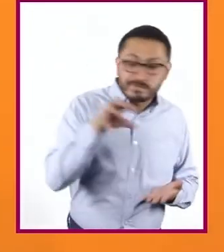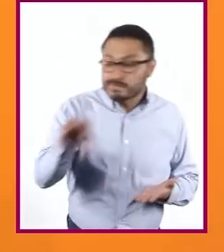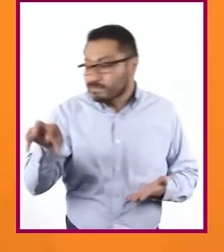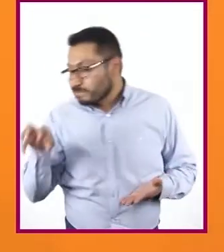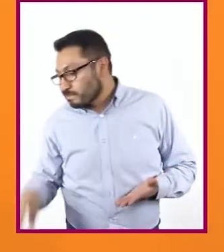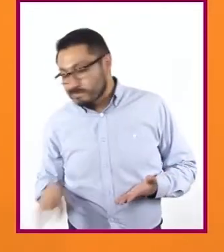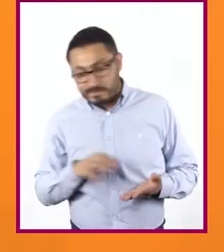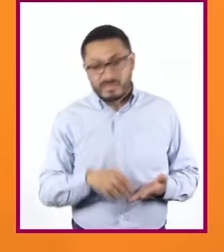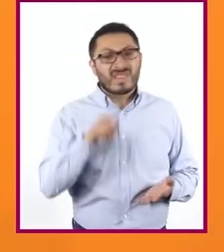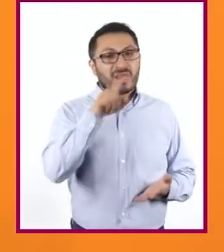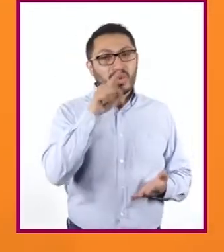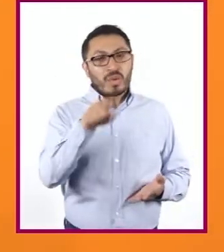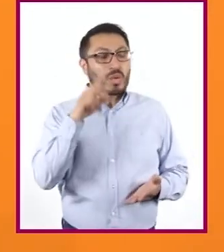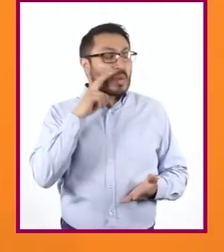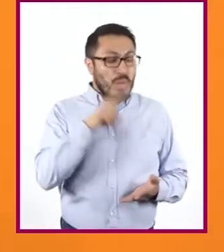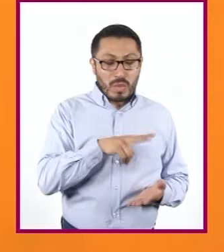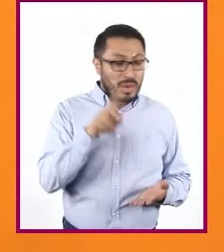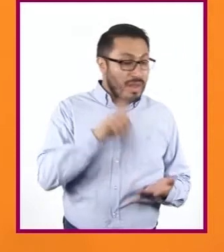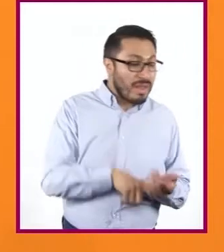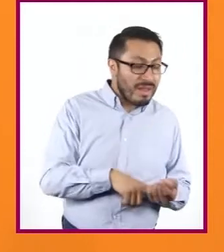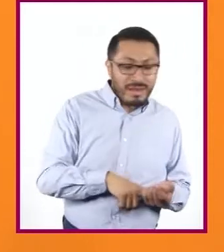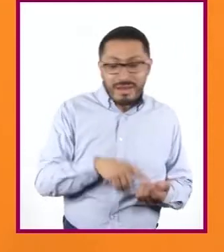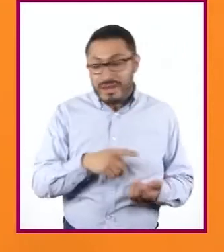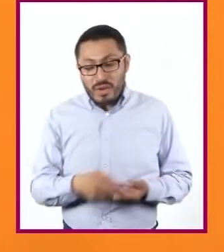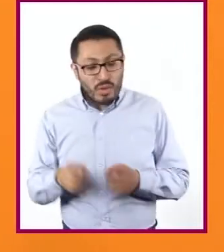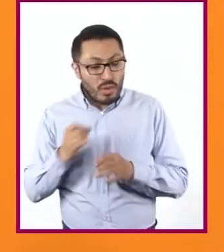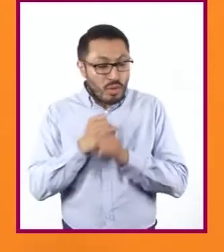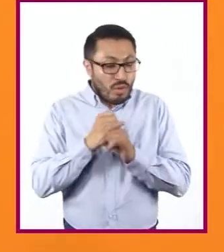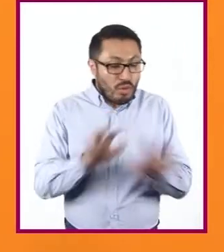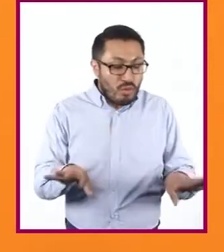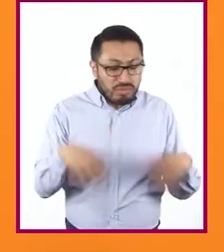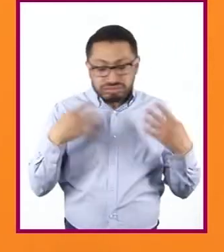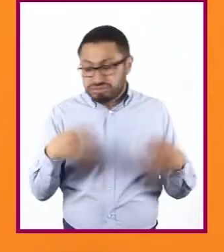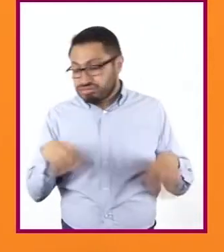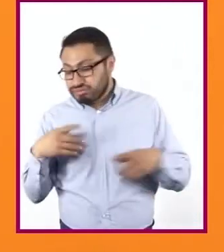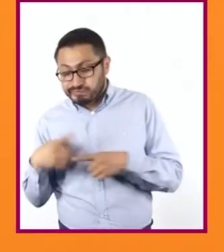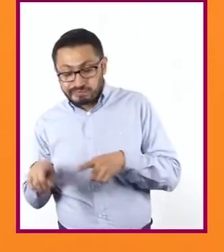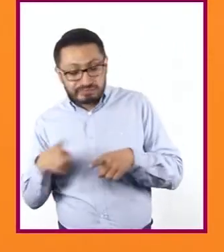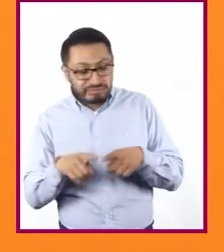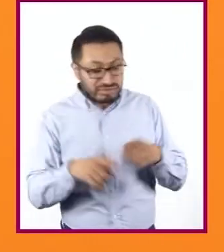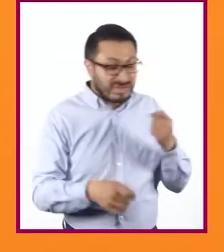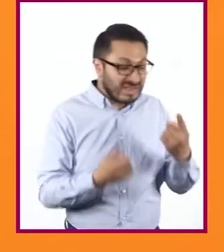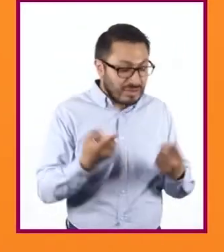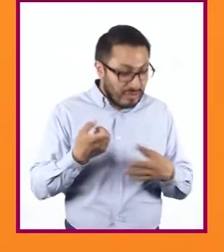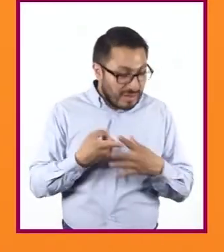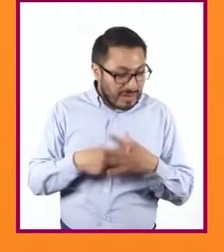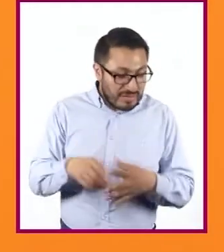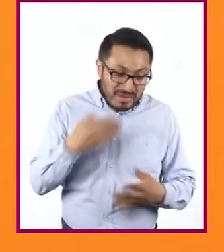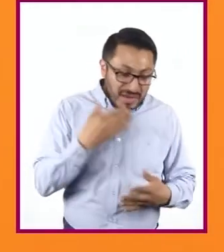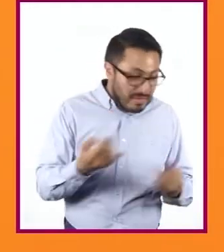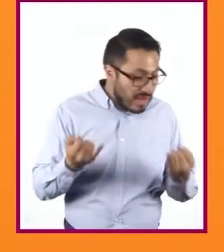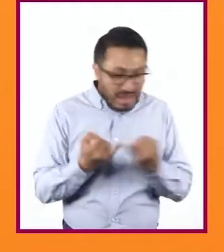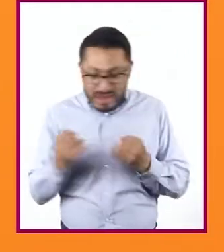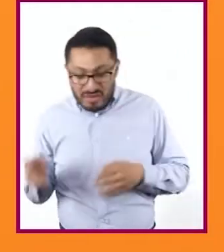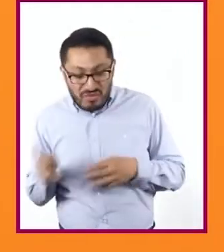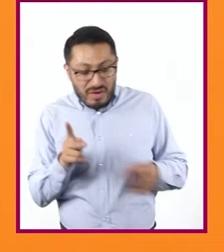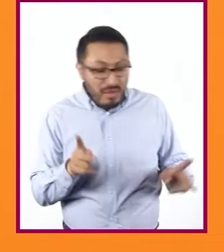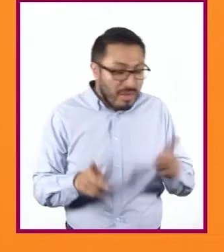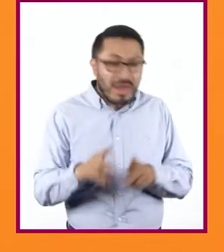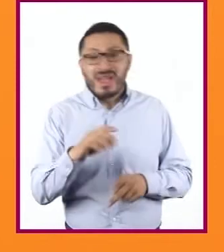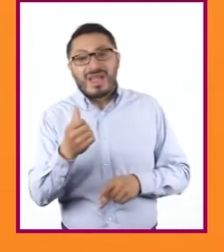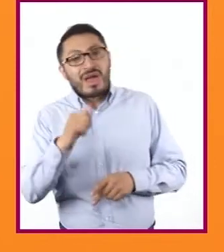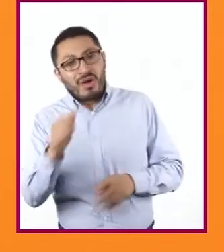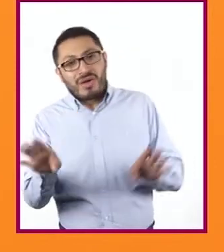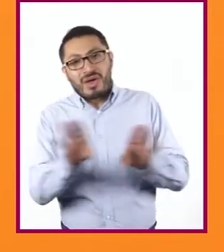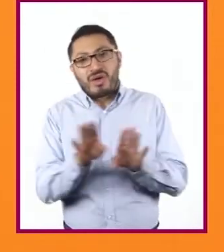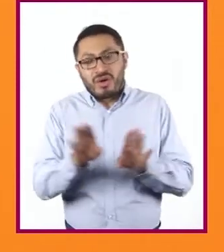ciertas oraciones existe información general que introduce algunos subtemas y otras oraciones que especifican y